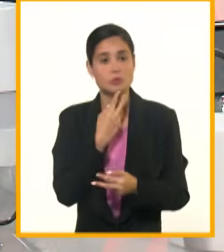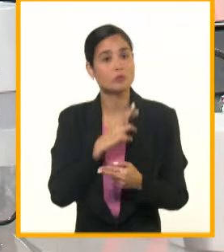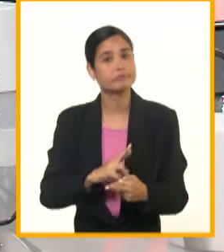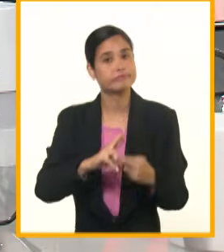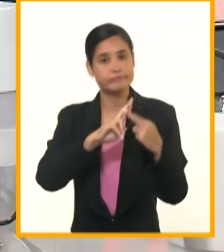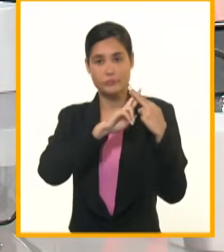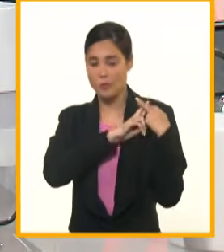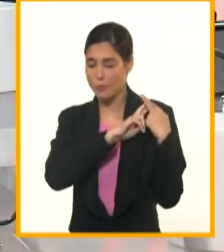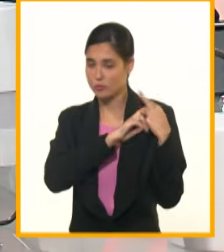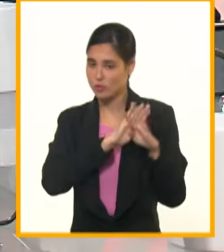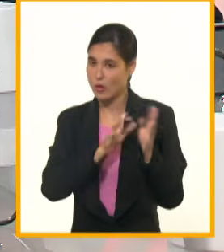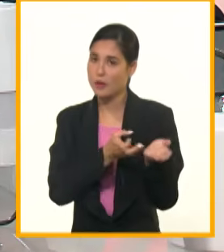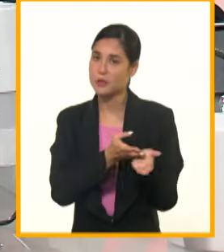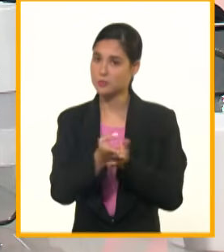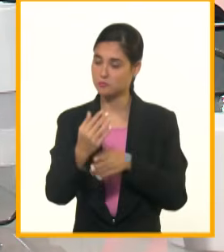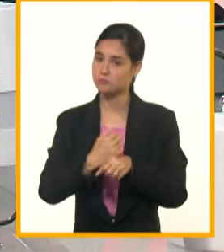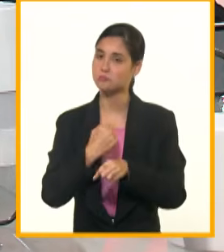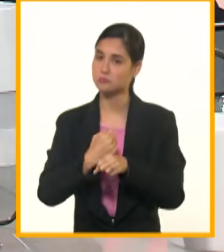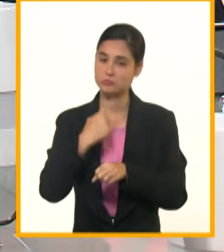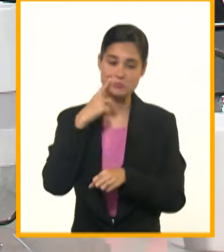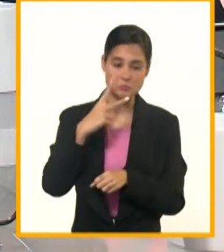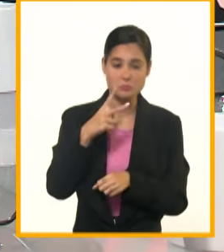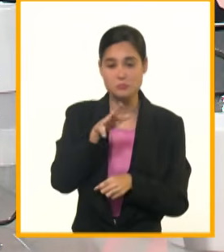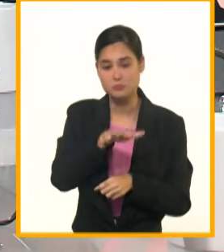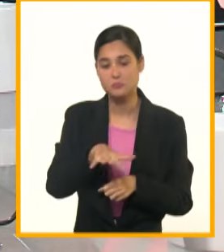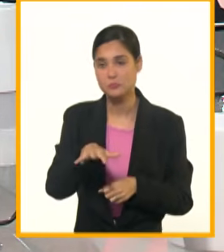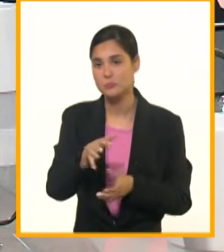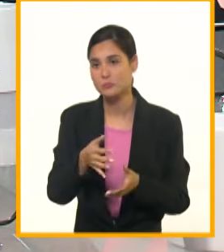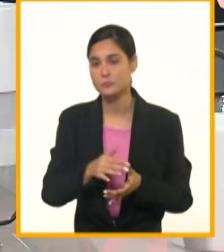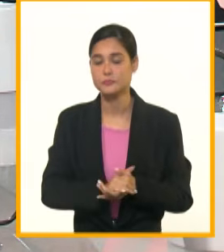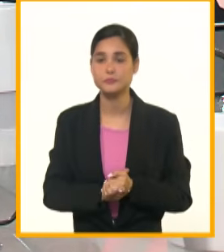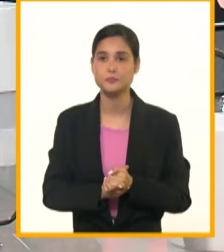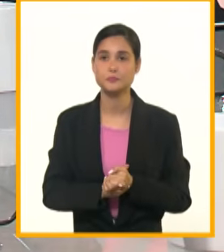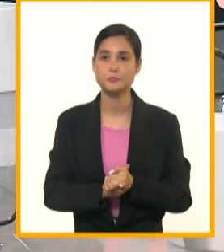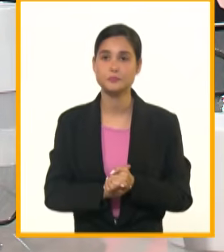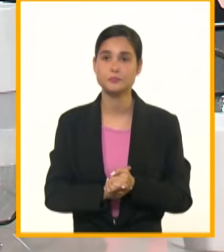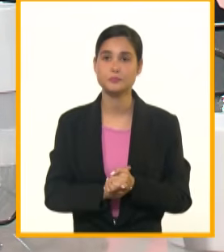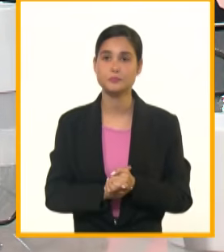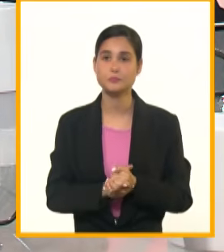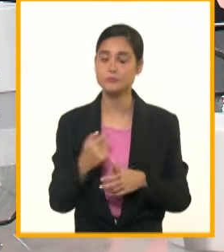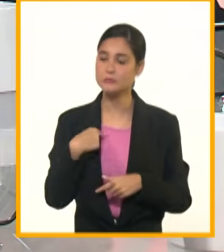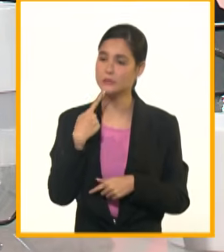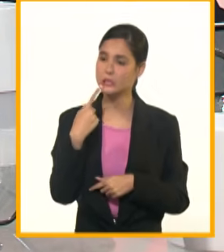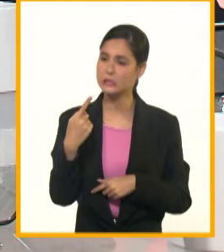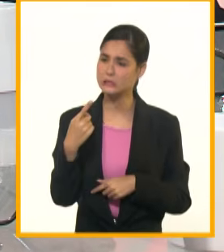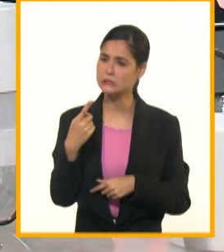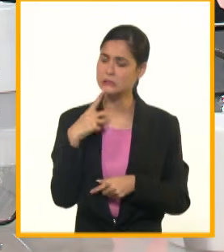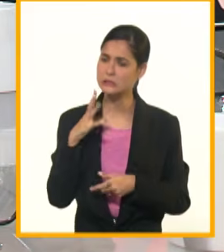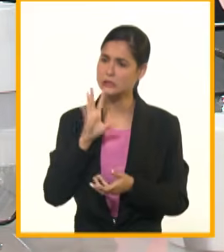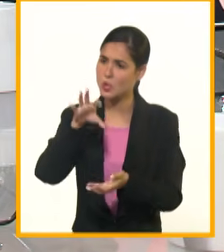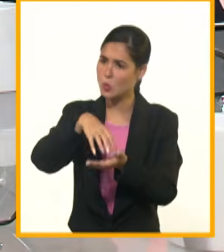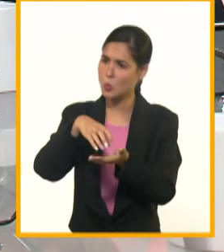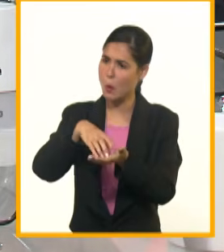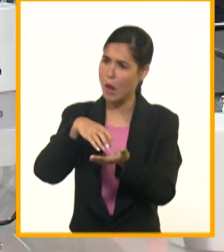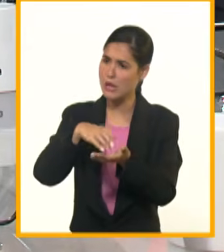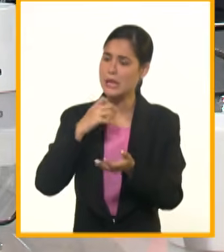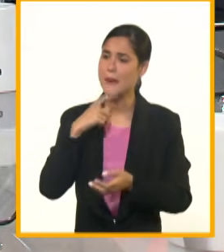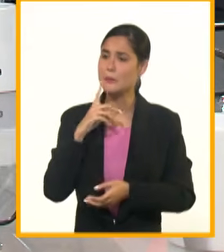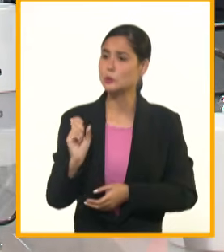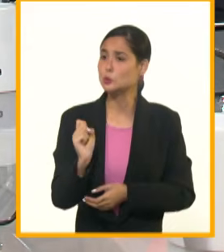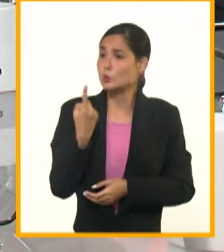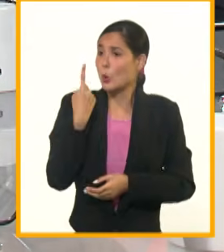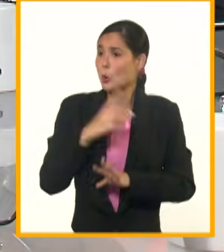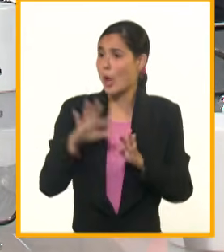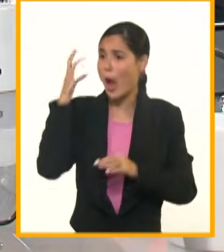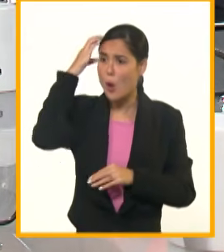Eso significa, Manuel, que hay también una acción territorial, es decir, que no solo es las directivas